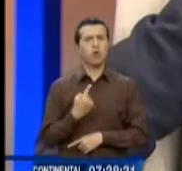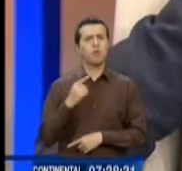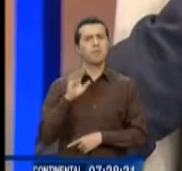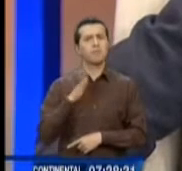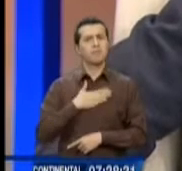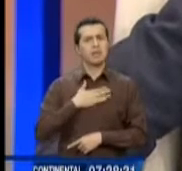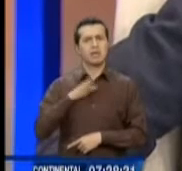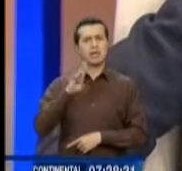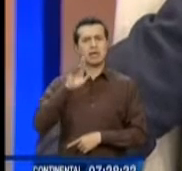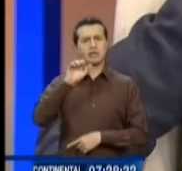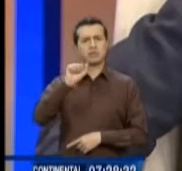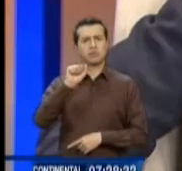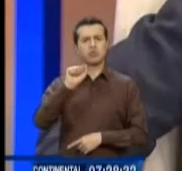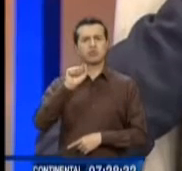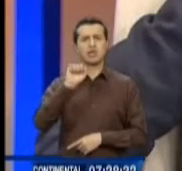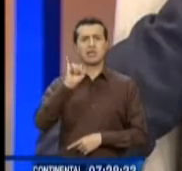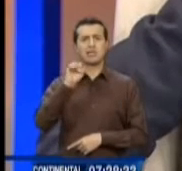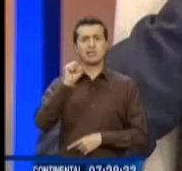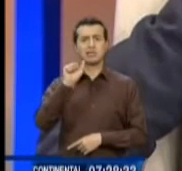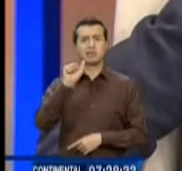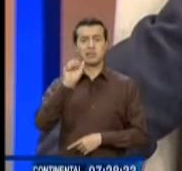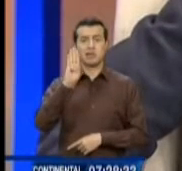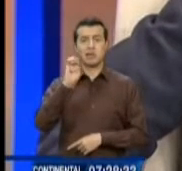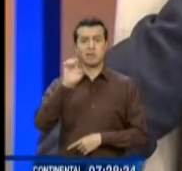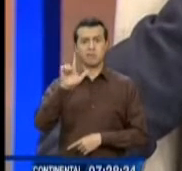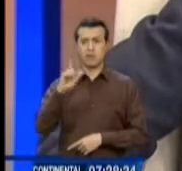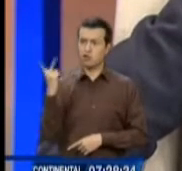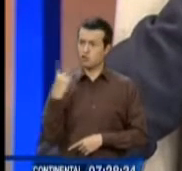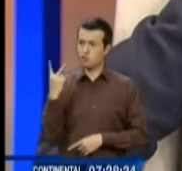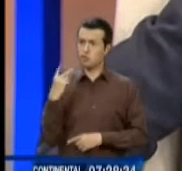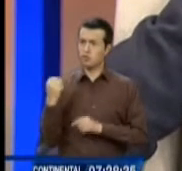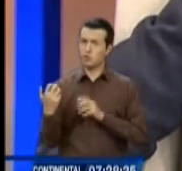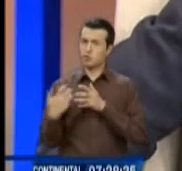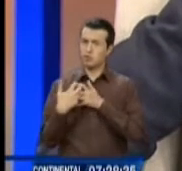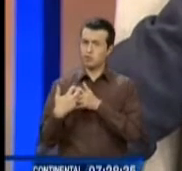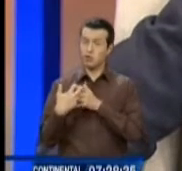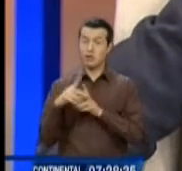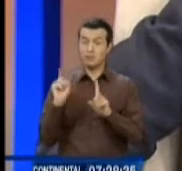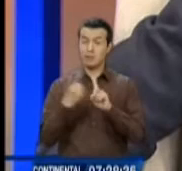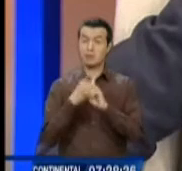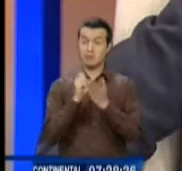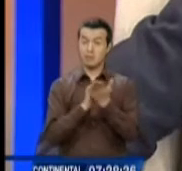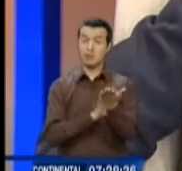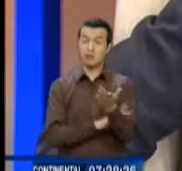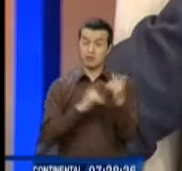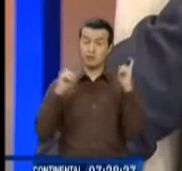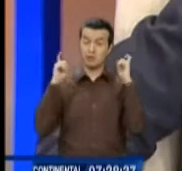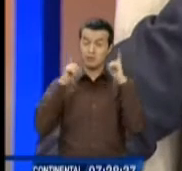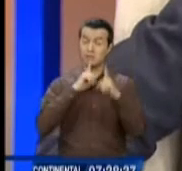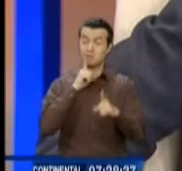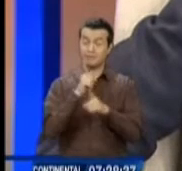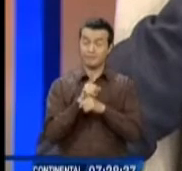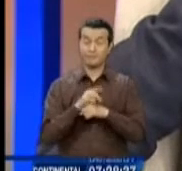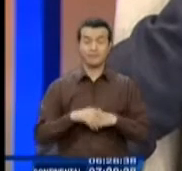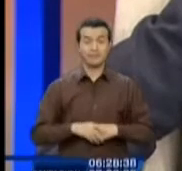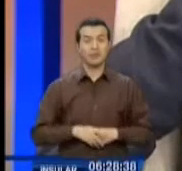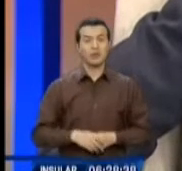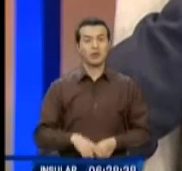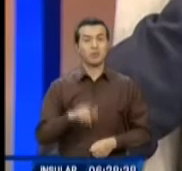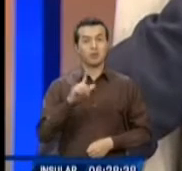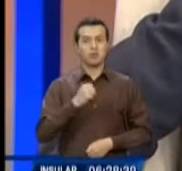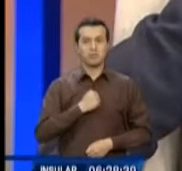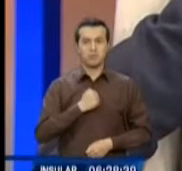ejecutiva, Isabel Rodas. El primer proyecto fue duro, fue difícil. Tuvimos que un poco poner